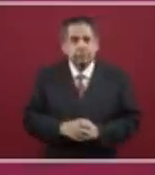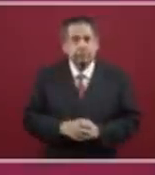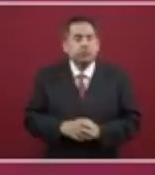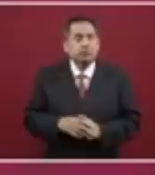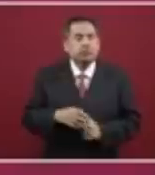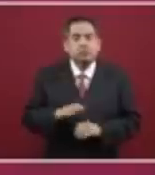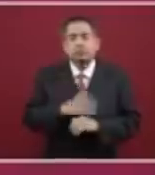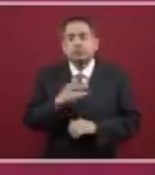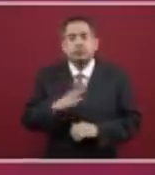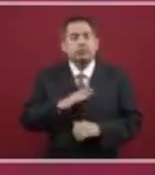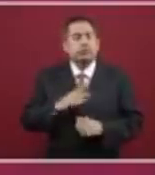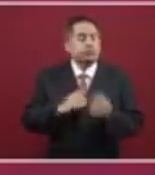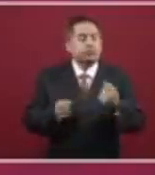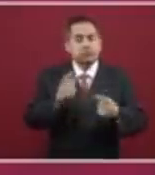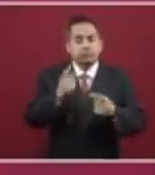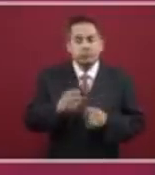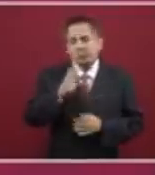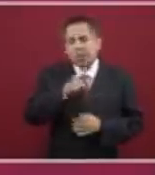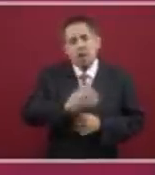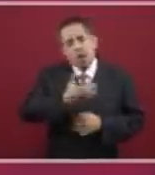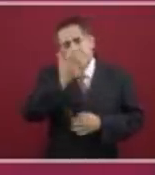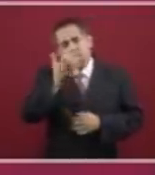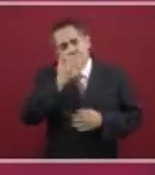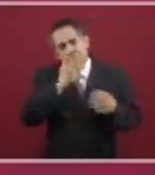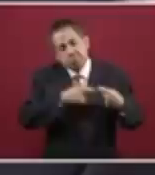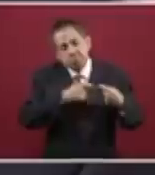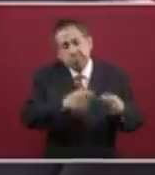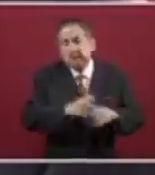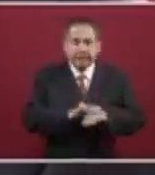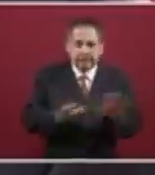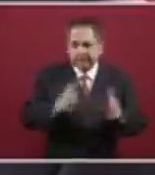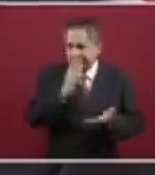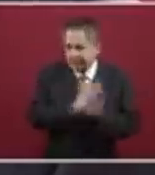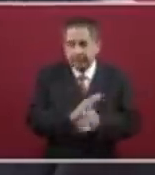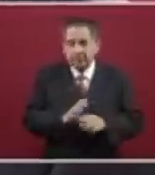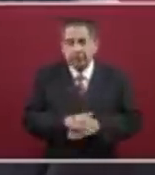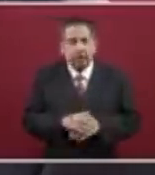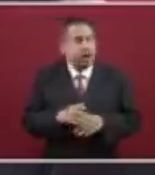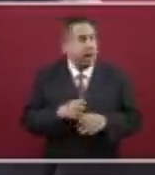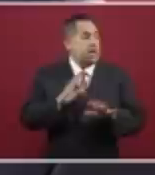existe esa mala costumbre, ¿no? Es decir, ya llegamos,